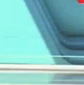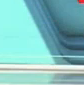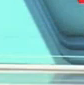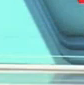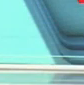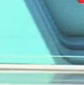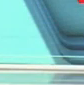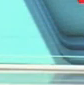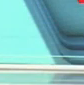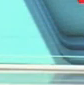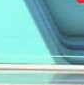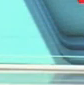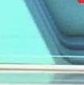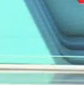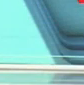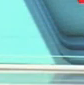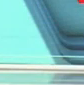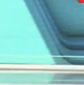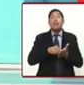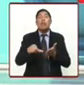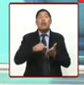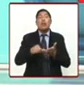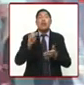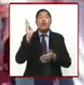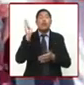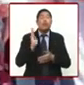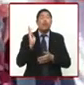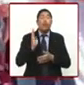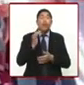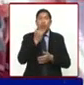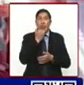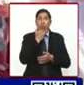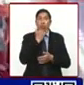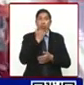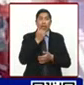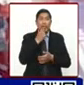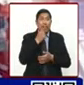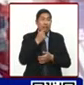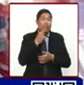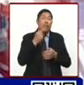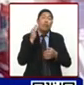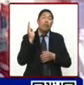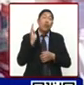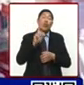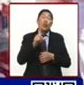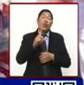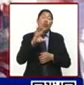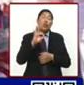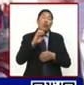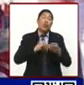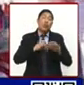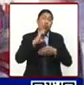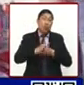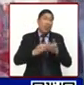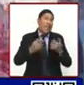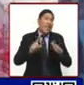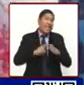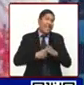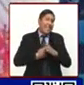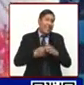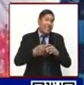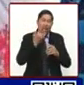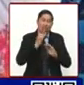la atención porque ya hay un calendario para el pago del bono Juancito Pinto 2023. Es el lunes 9 de octubre.